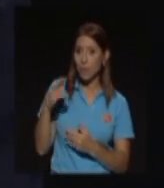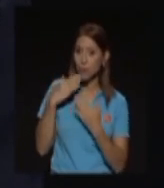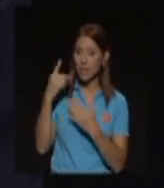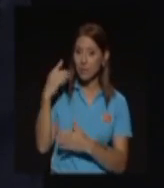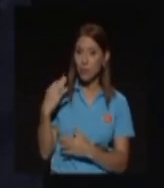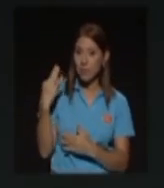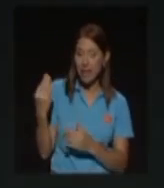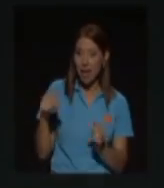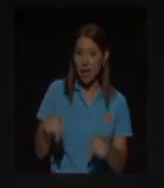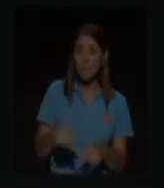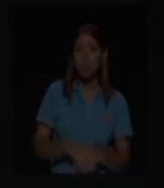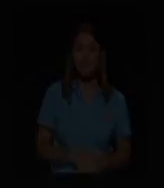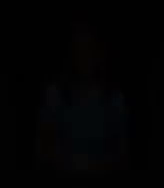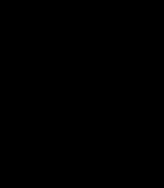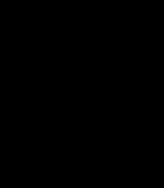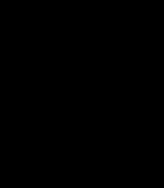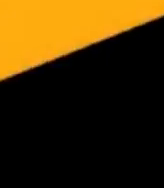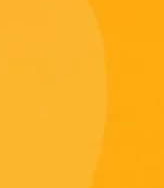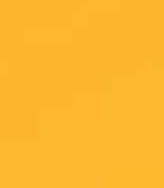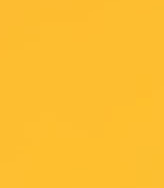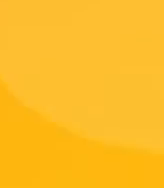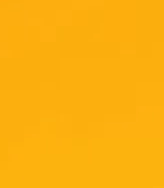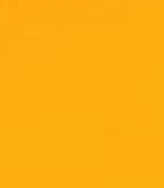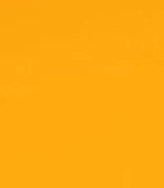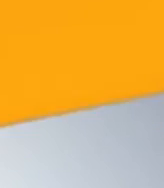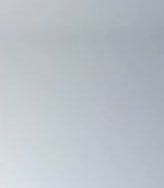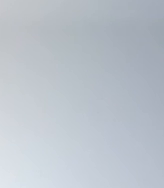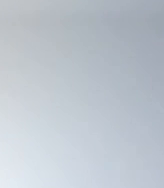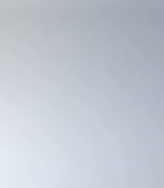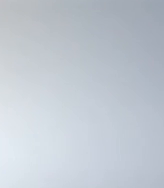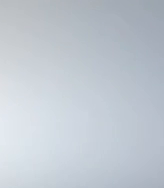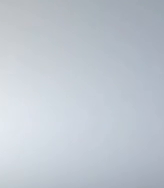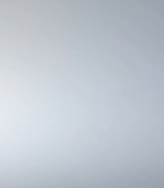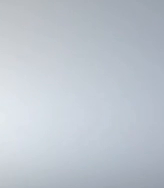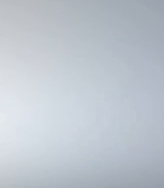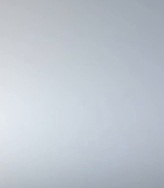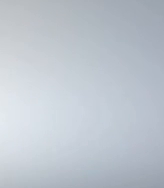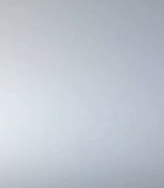por invitarme a estar aquí.